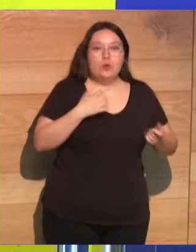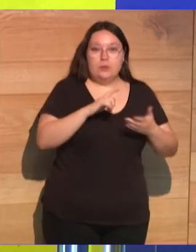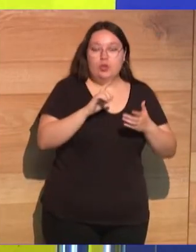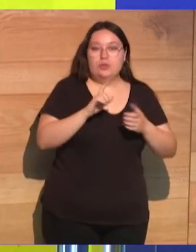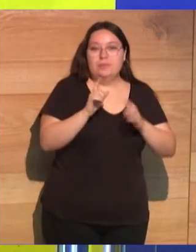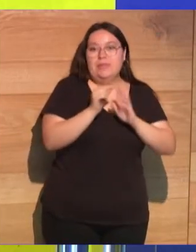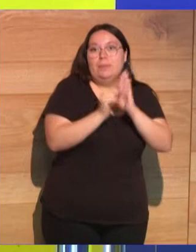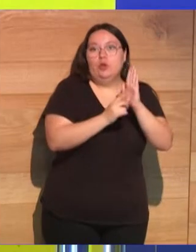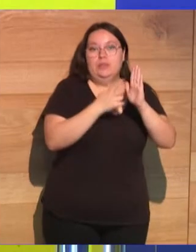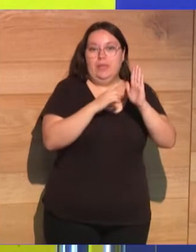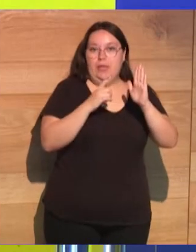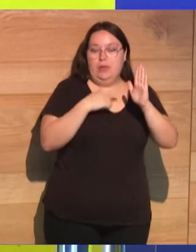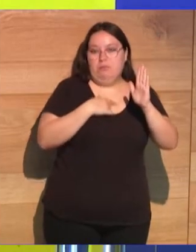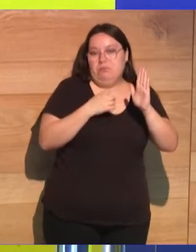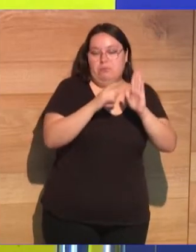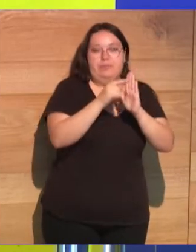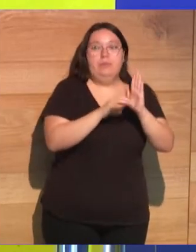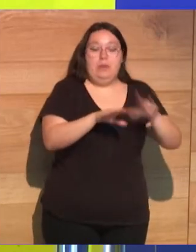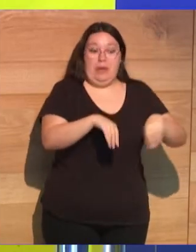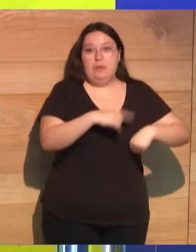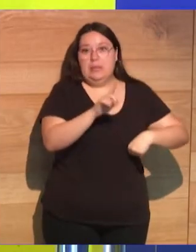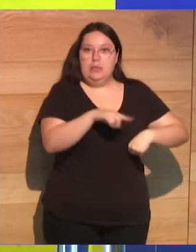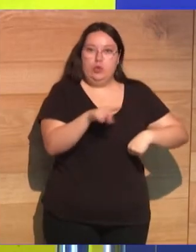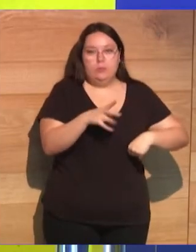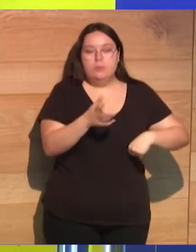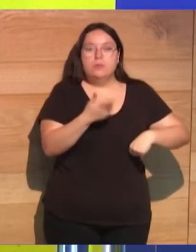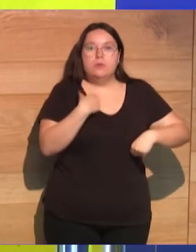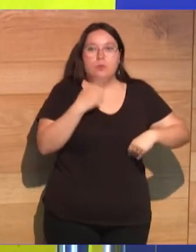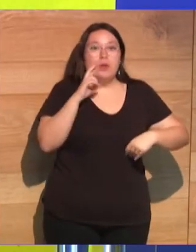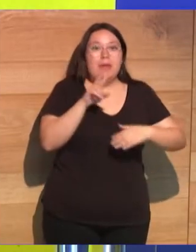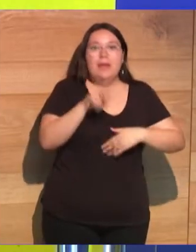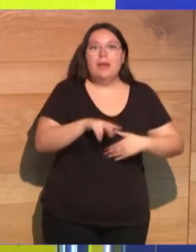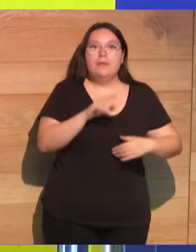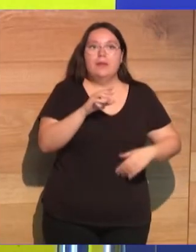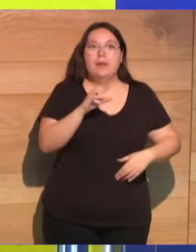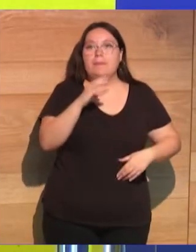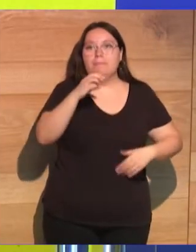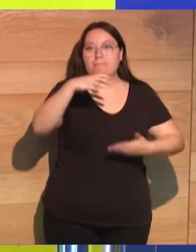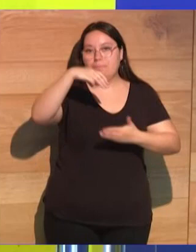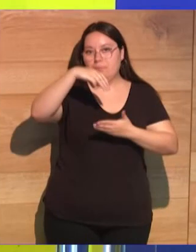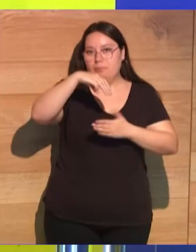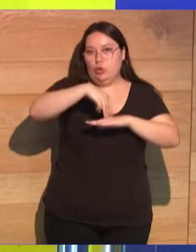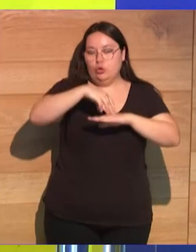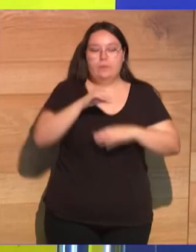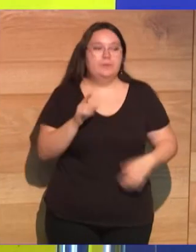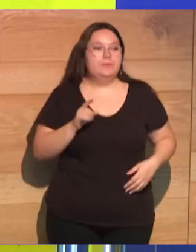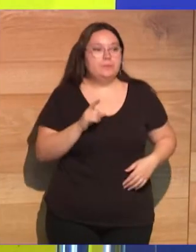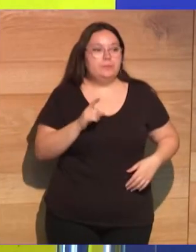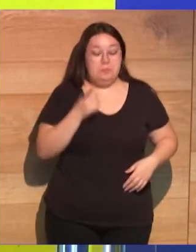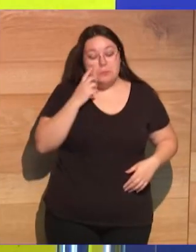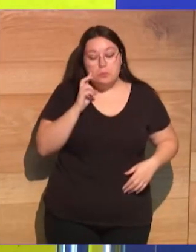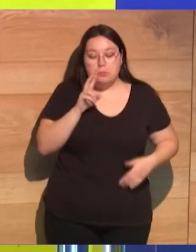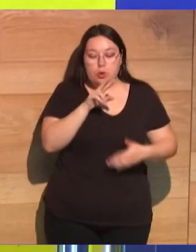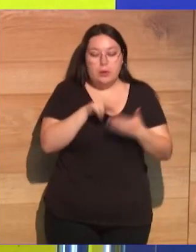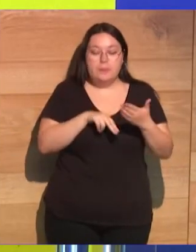¿no? Pero una noche yo no me dormía y dije, pues voy a leerme los términos y condiciones del Copilot de Microsoft. No, pues me lo leí. Y